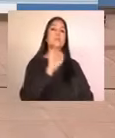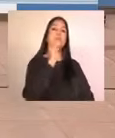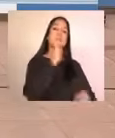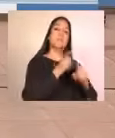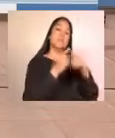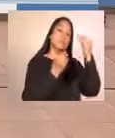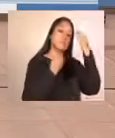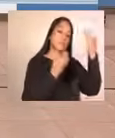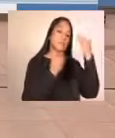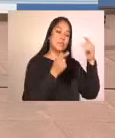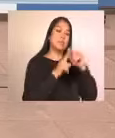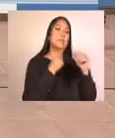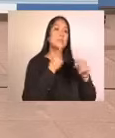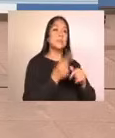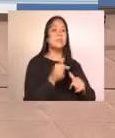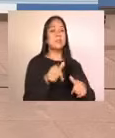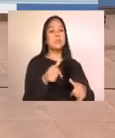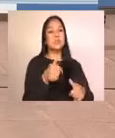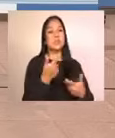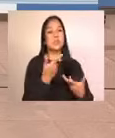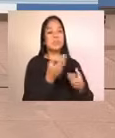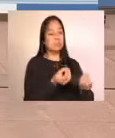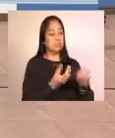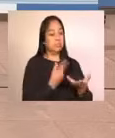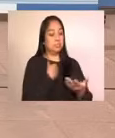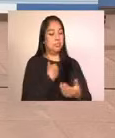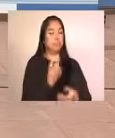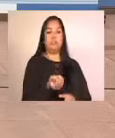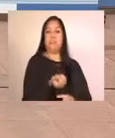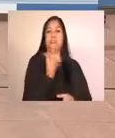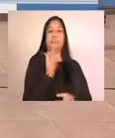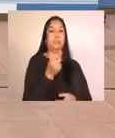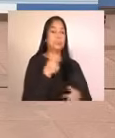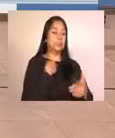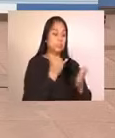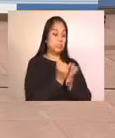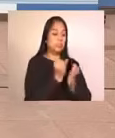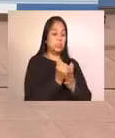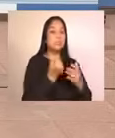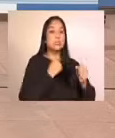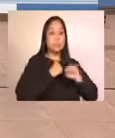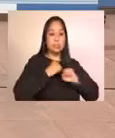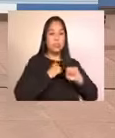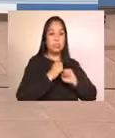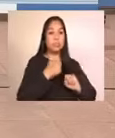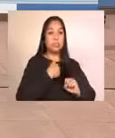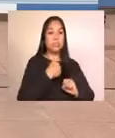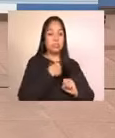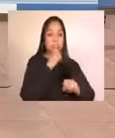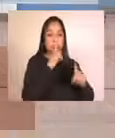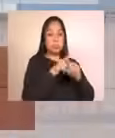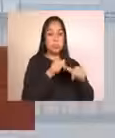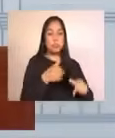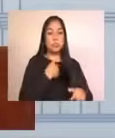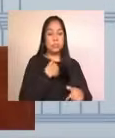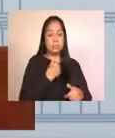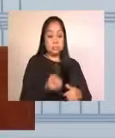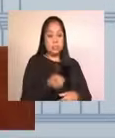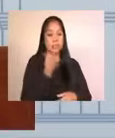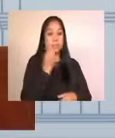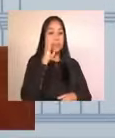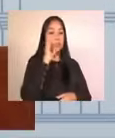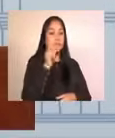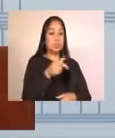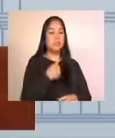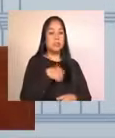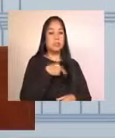Nosotros, y el único instrumento que una institución pública tiene, en primera instancia, porque nosotros